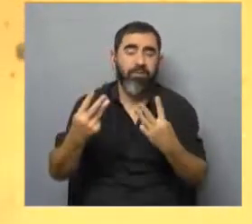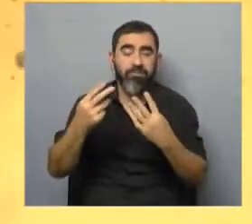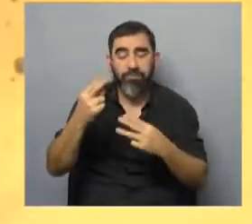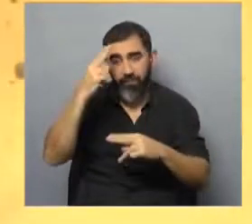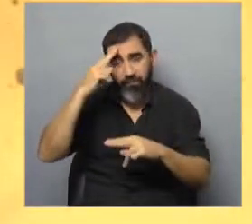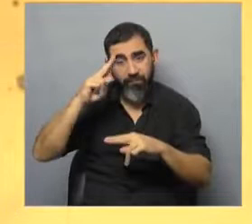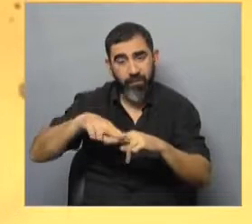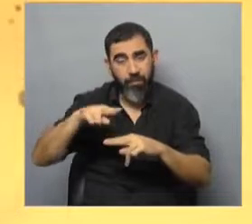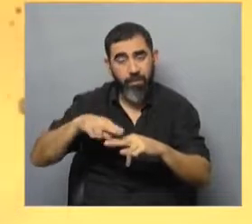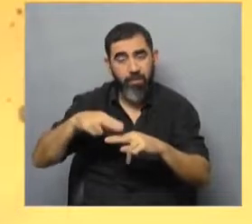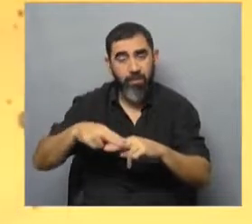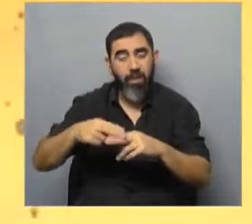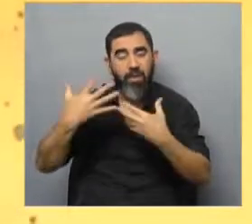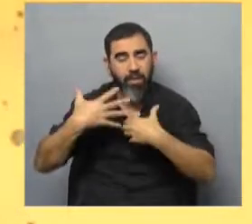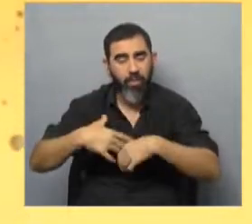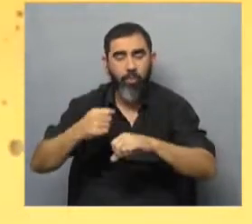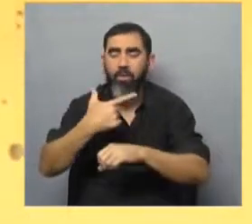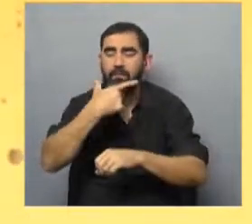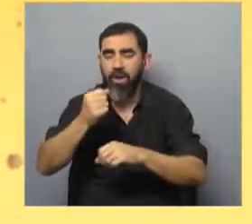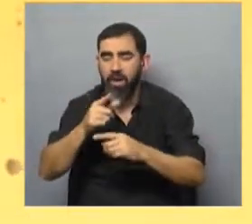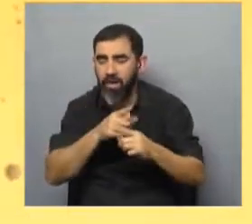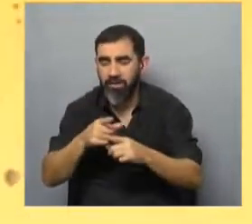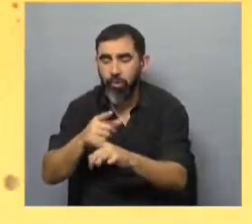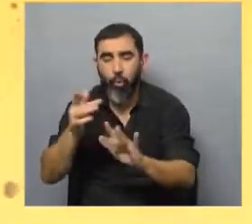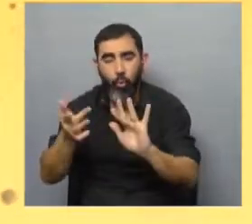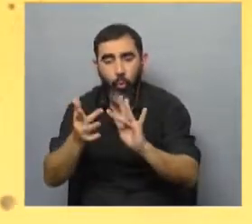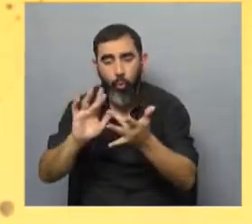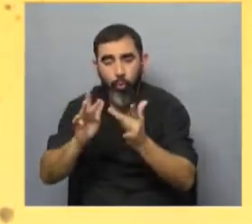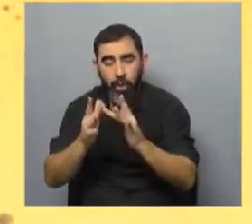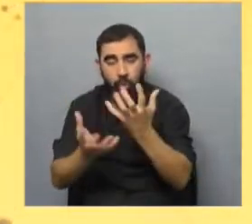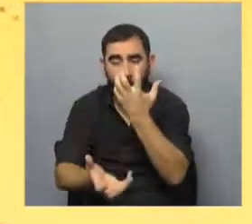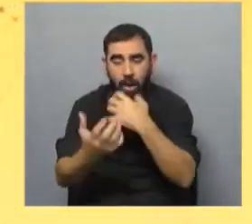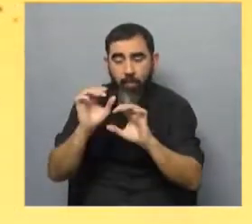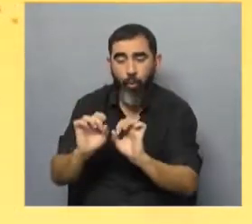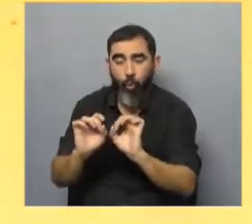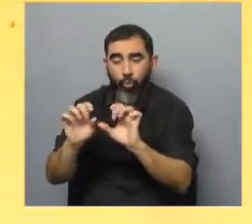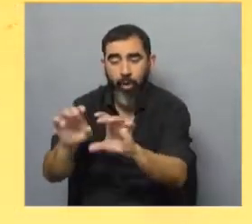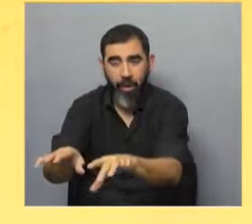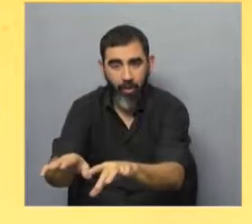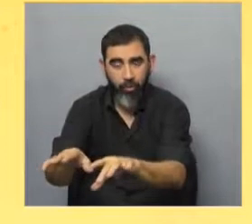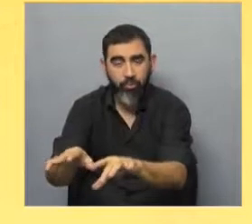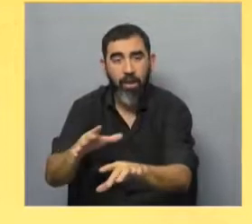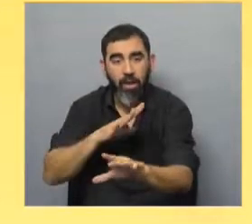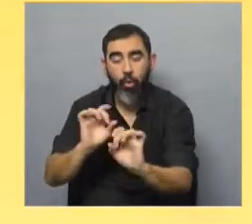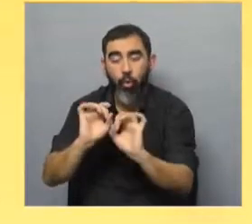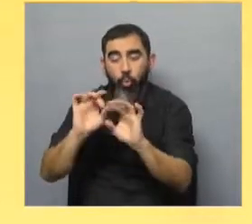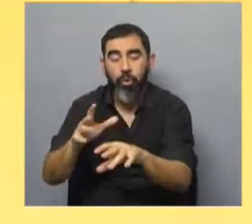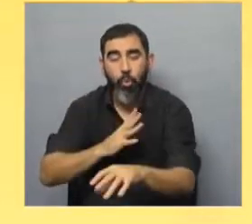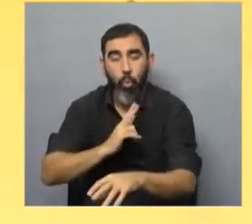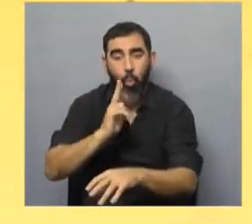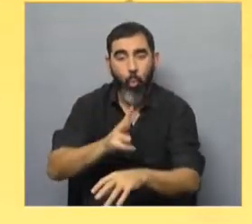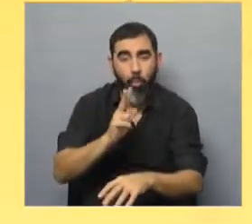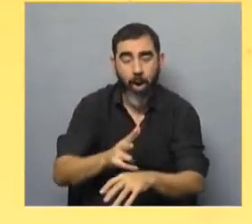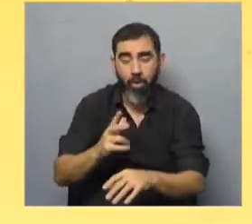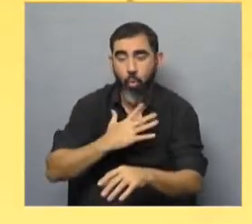era fácilmente rastreable por contacto con animales infectados sobre todo, o si había una transmisión humano-humano particular